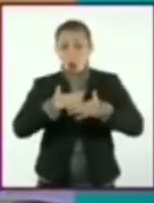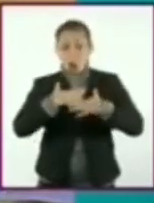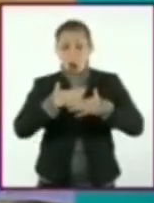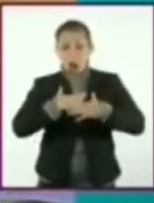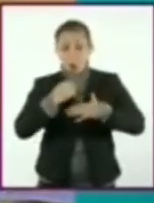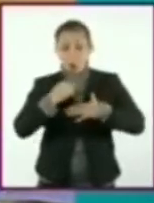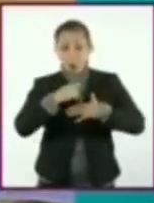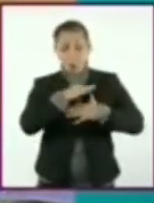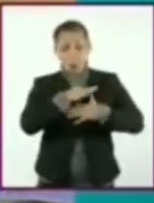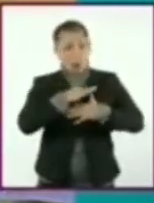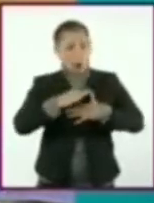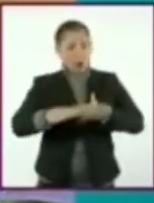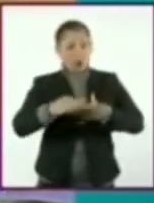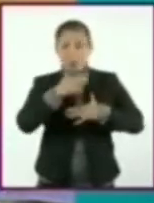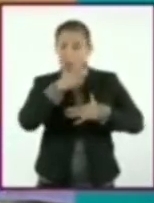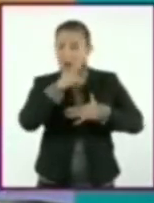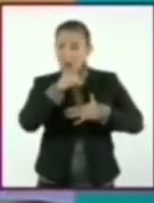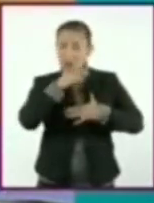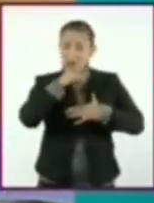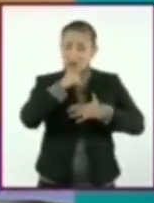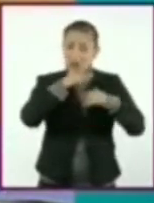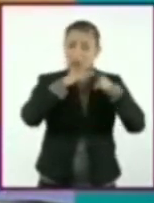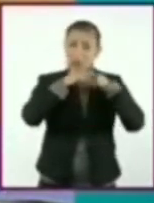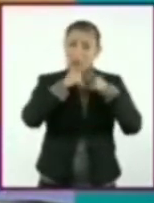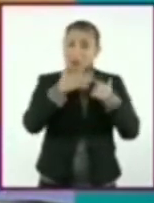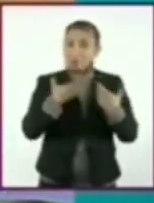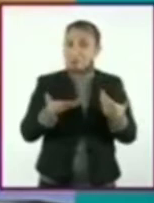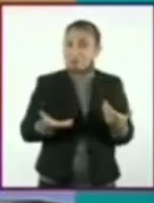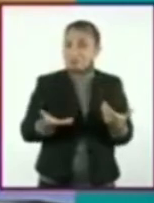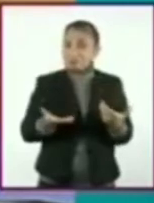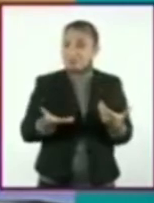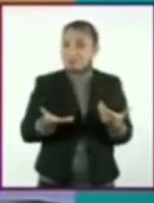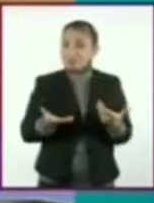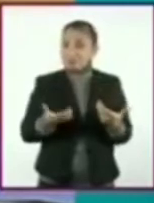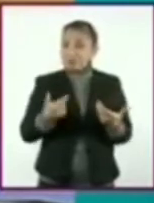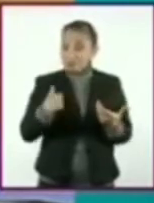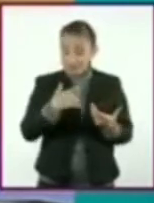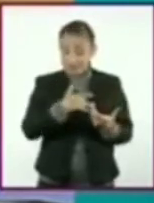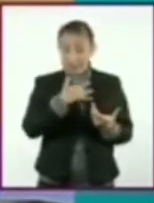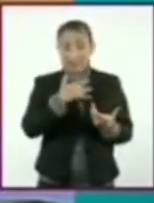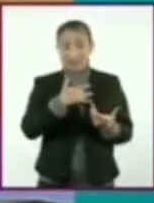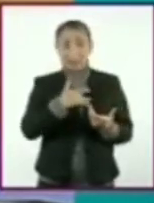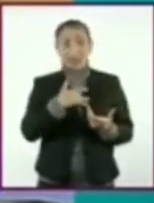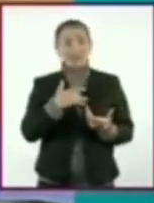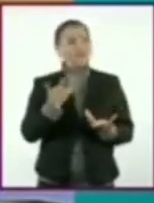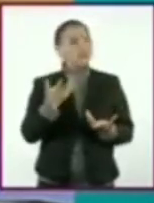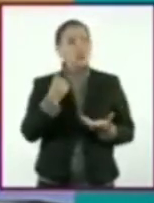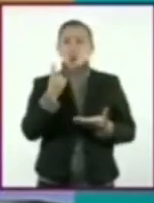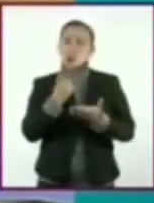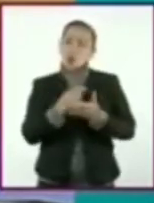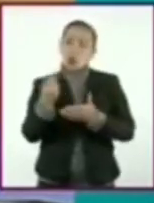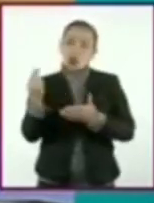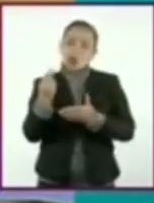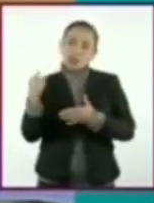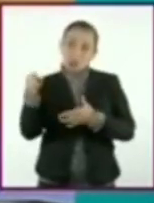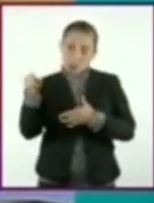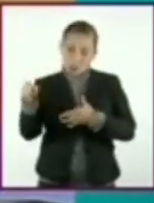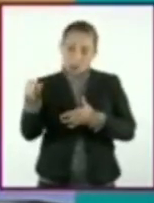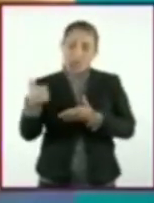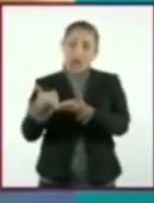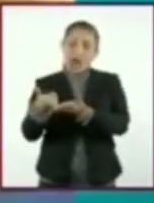sus propias capacidades y posibilidades. Y siente que solo utilizando ciertas